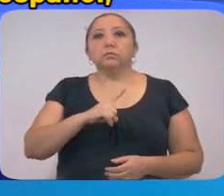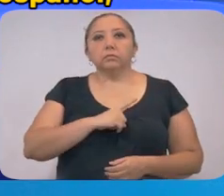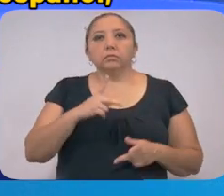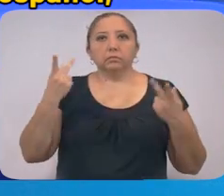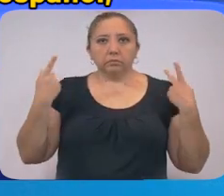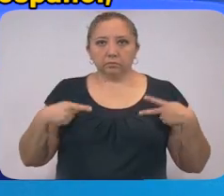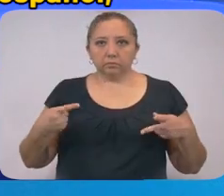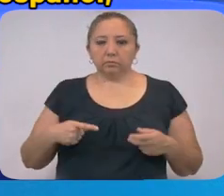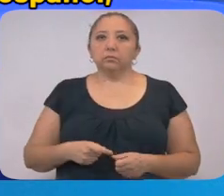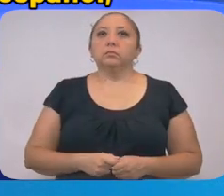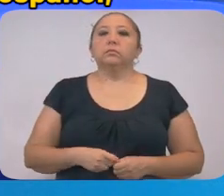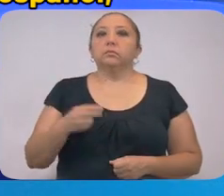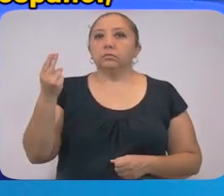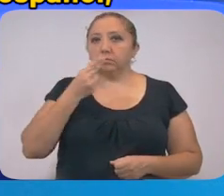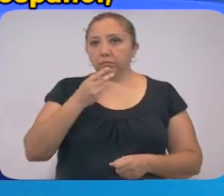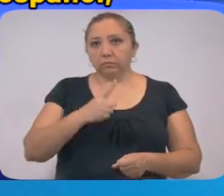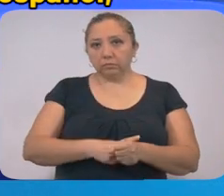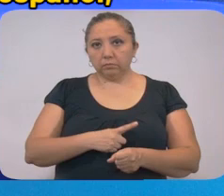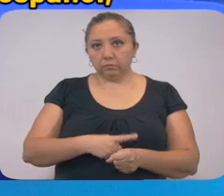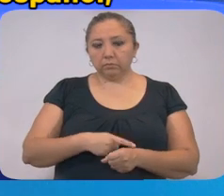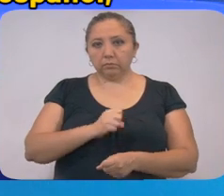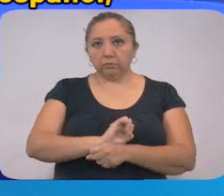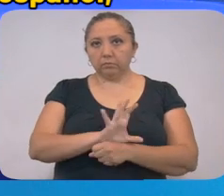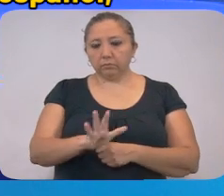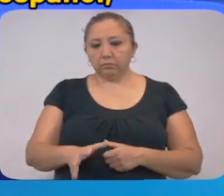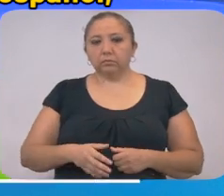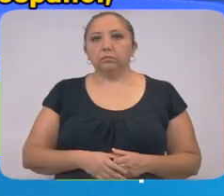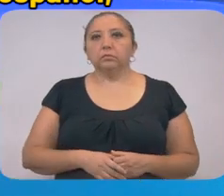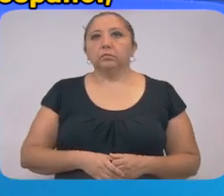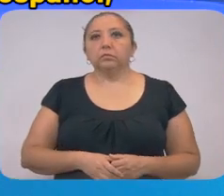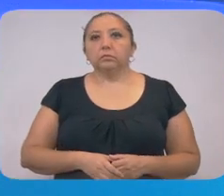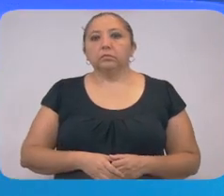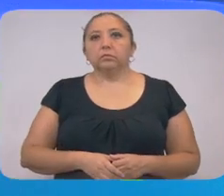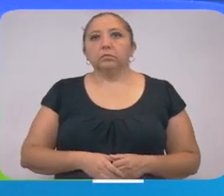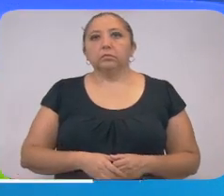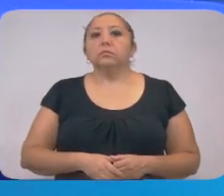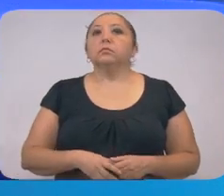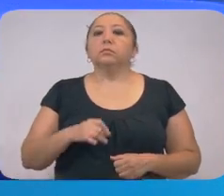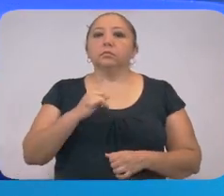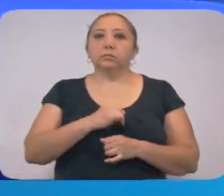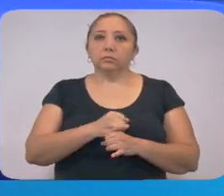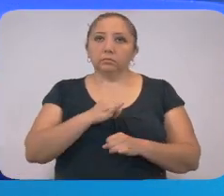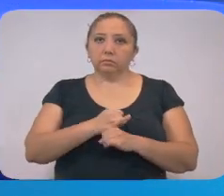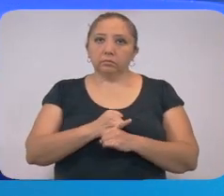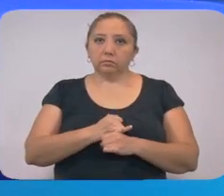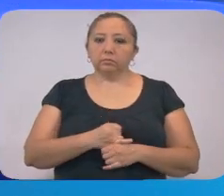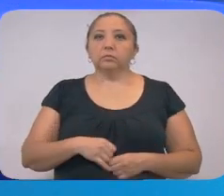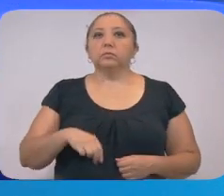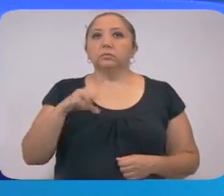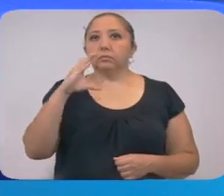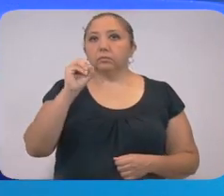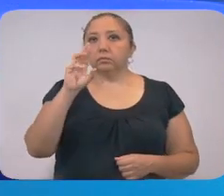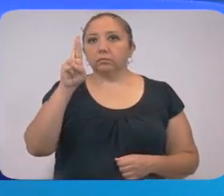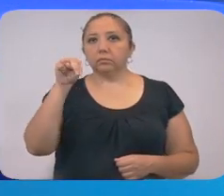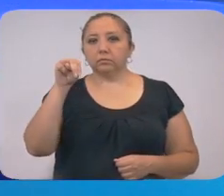uso exclusivo de personas que presenten síntomas del coronavirus COVID-19. En la página de internet